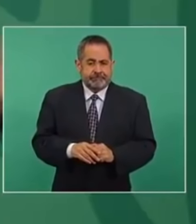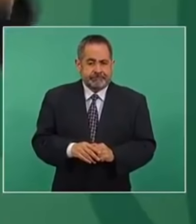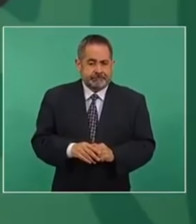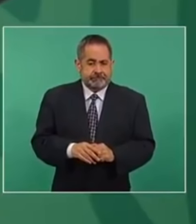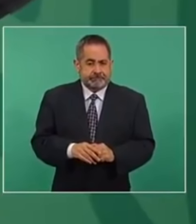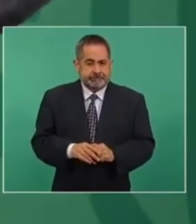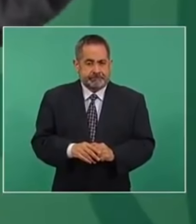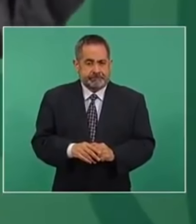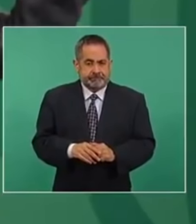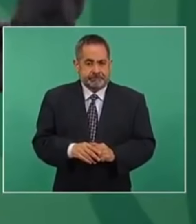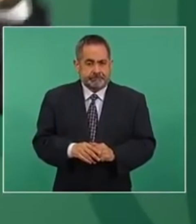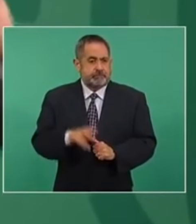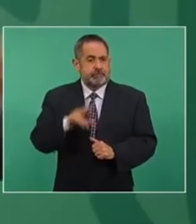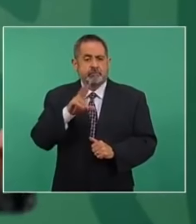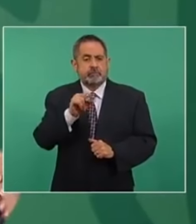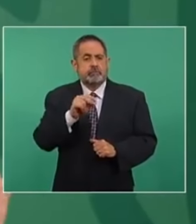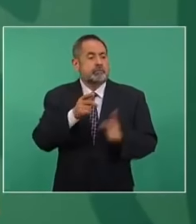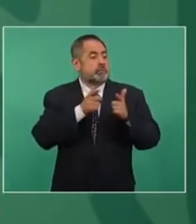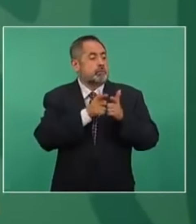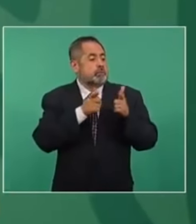no es la oligarquía.